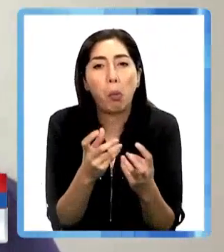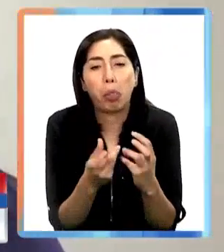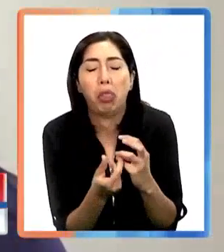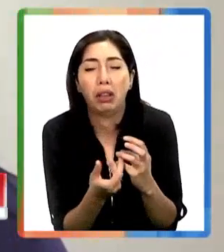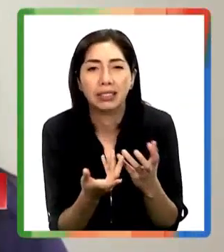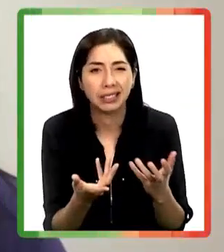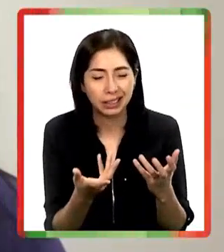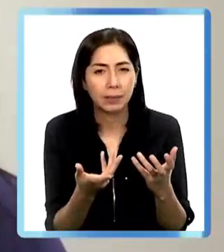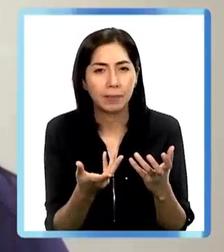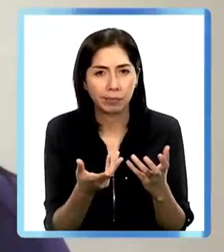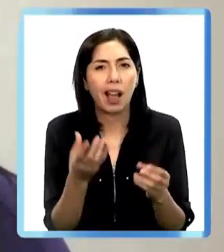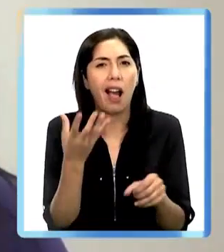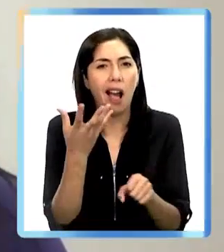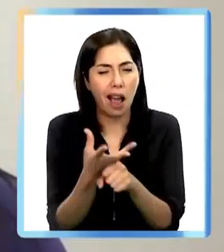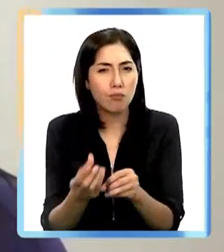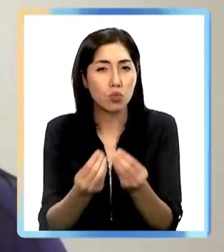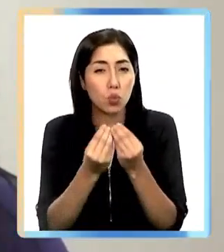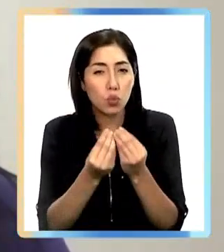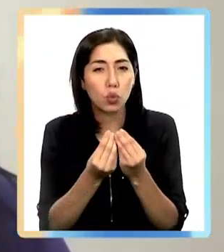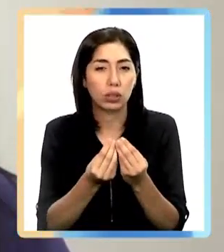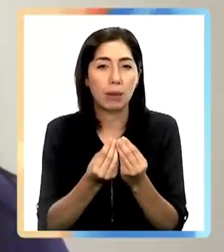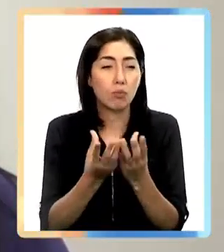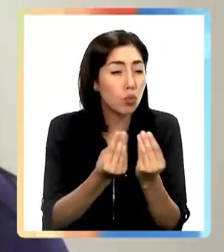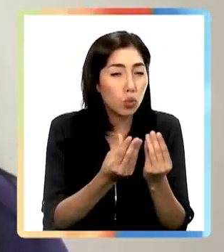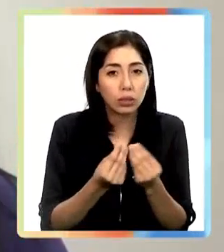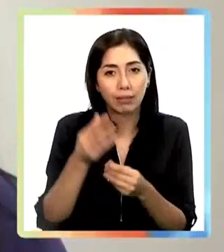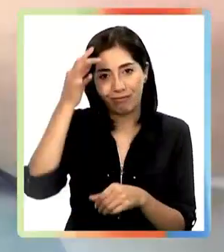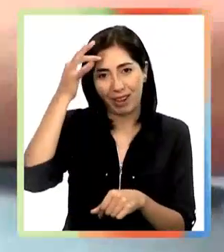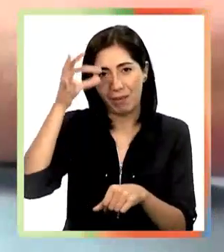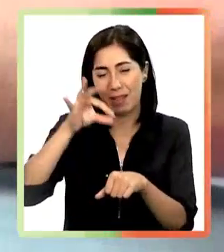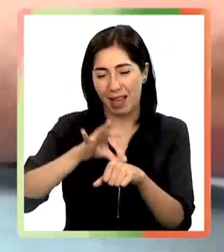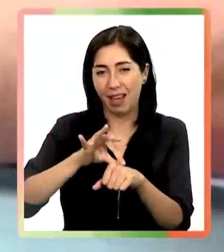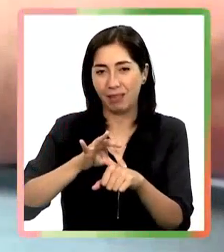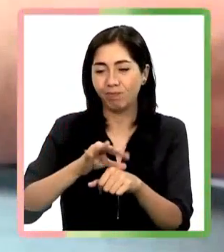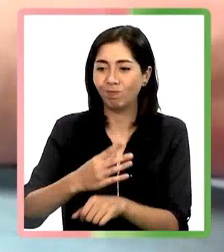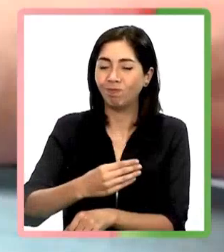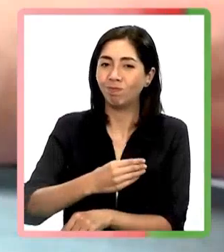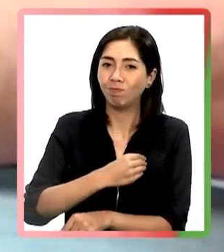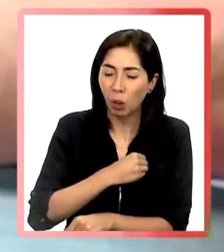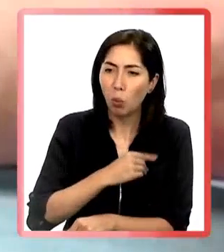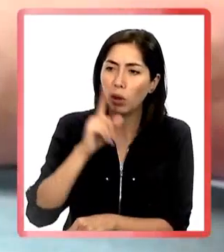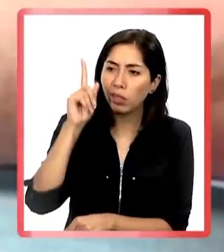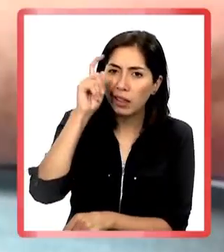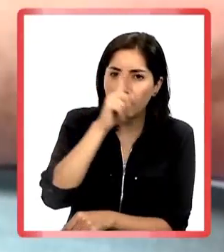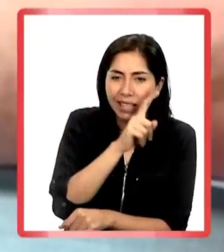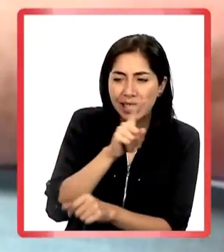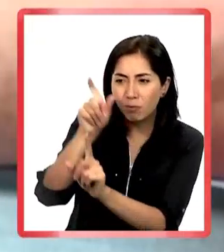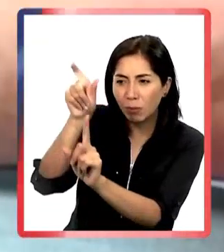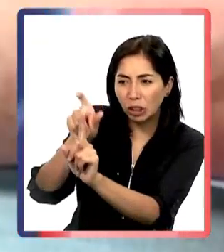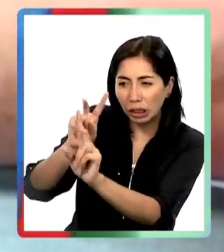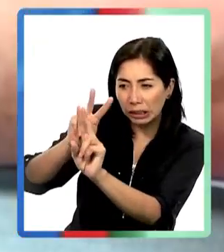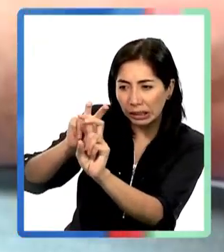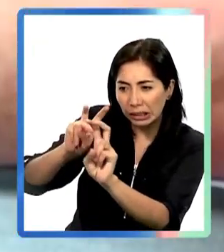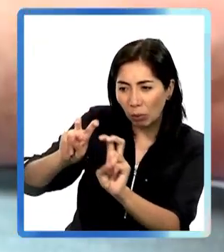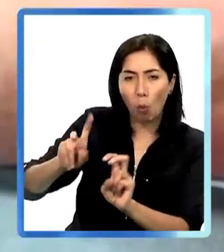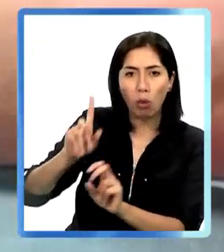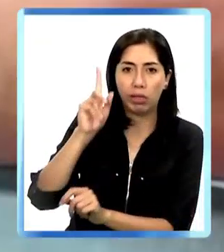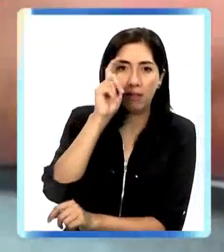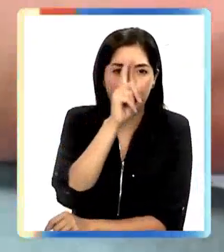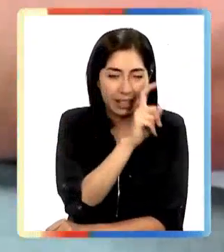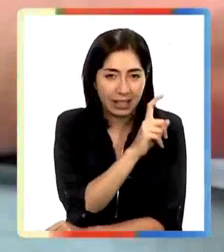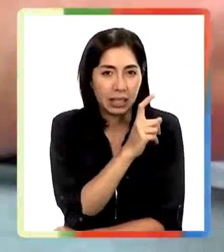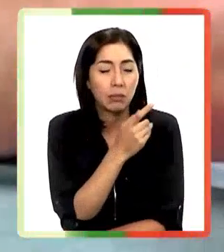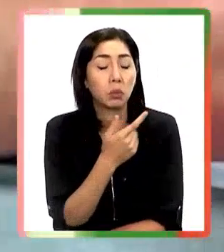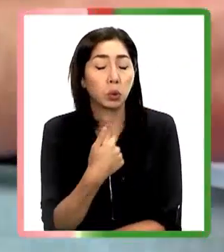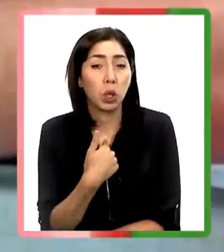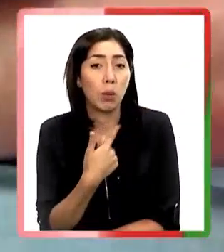Es decir, hay una cantidad importante de enfermedades que lamentablemente son de difícil diagnóstico. Yo quiero insistir en esto, Pablo, pues ¿sabes por